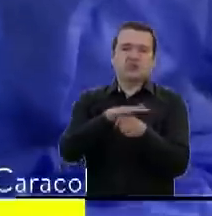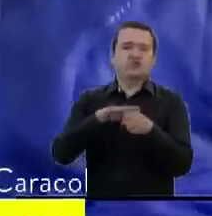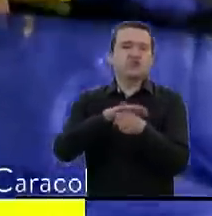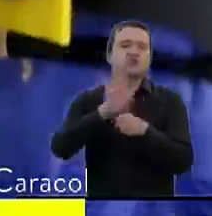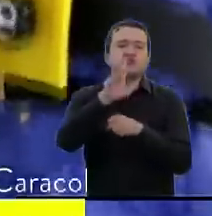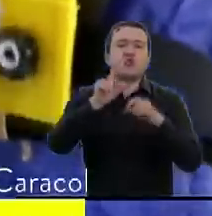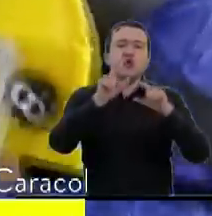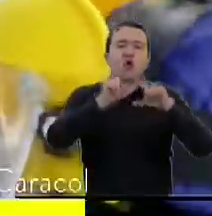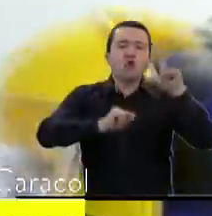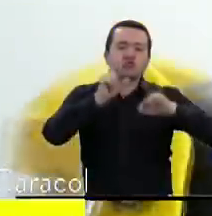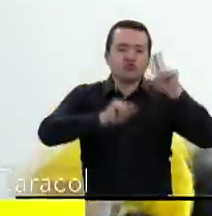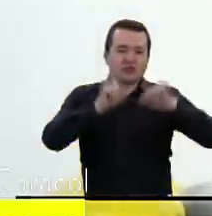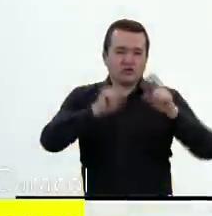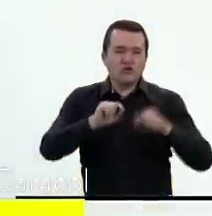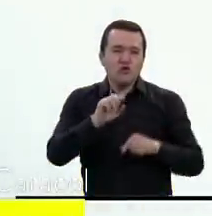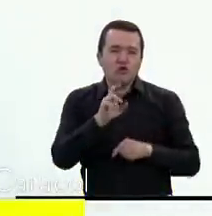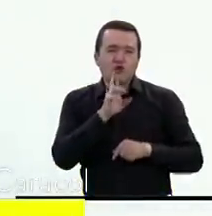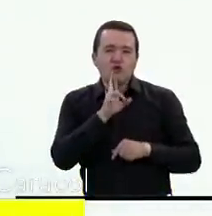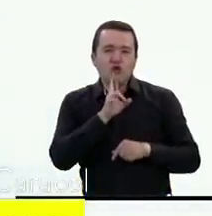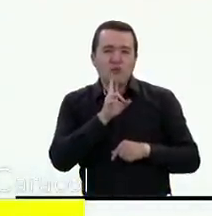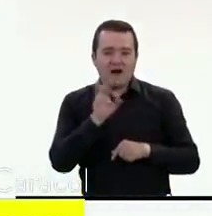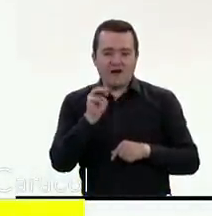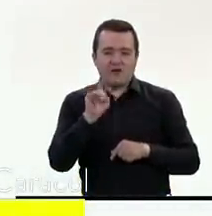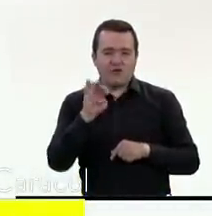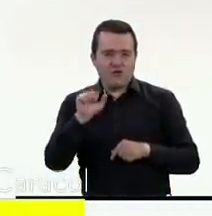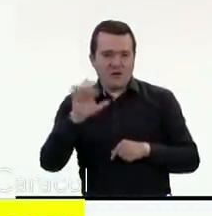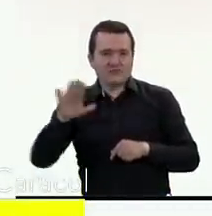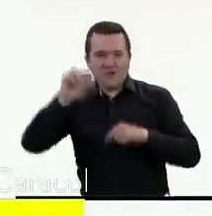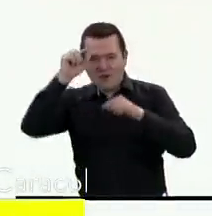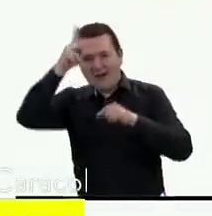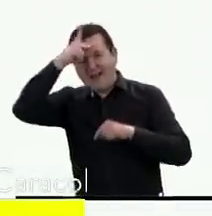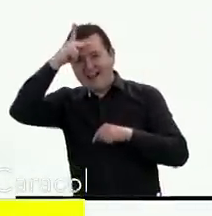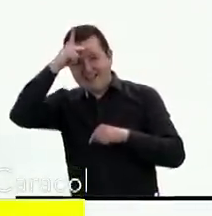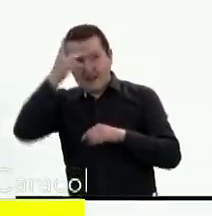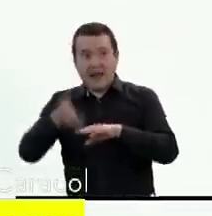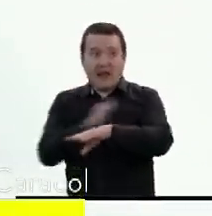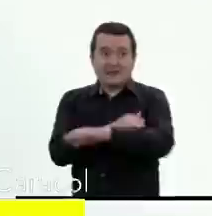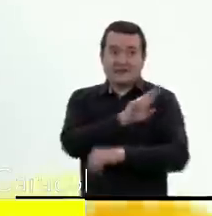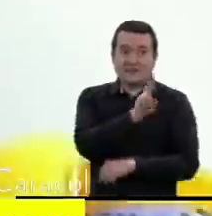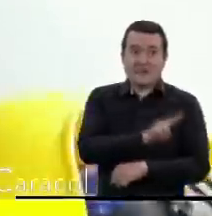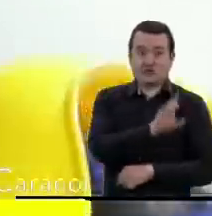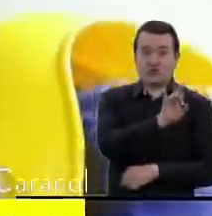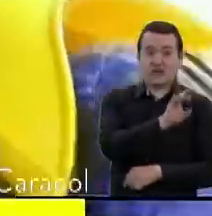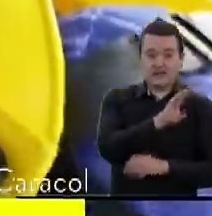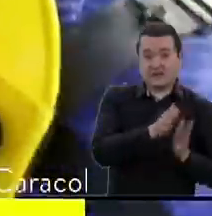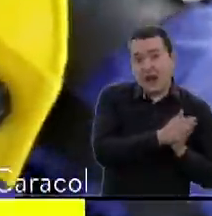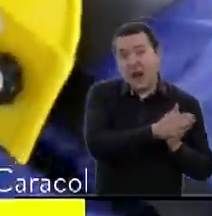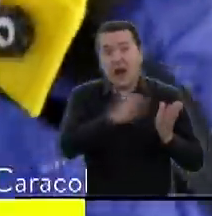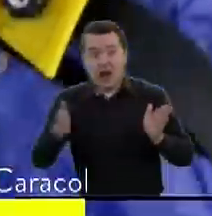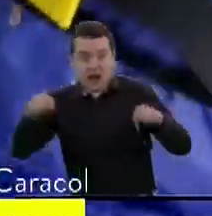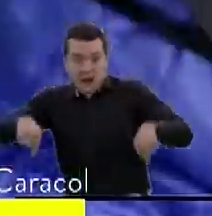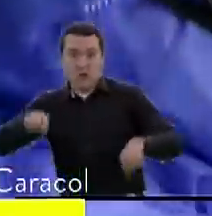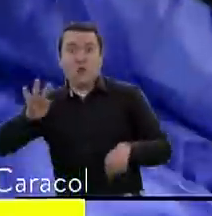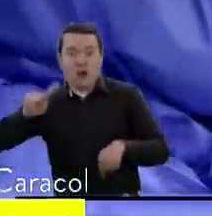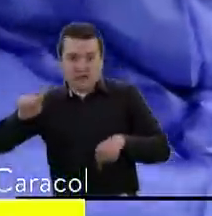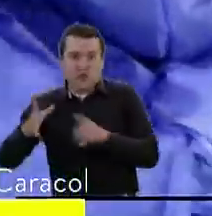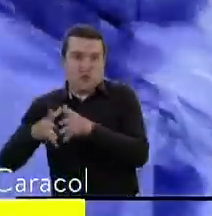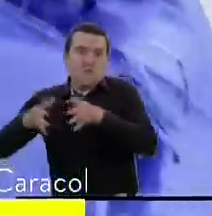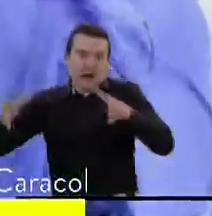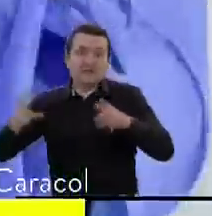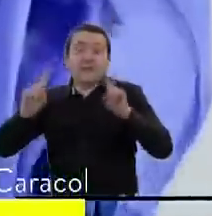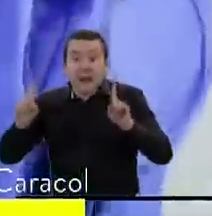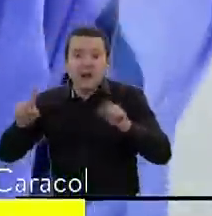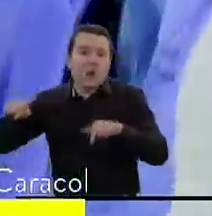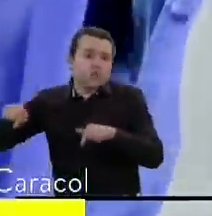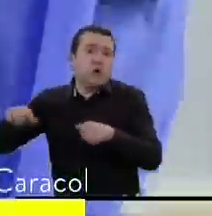de Roma en la localidad de Kennedy. En marzo dispuso de 15 camas UCI para COVID. Creció a 41, pero hoy todas están ocupadas. Digamos